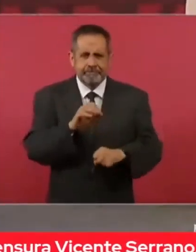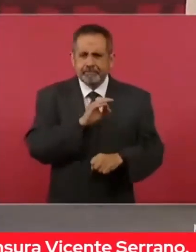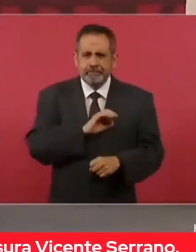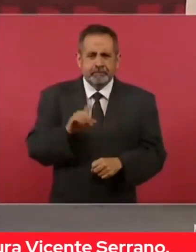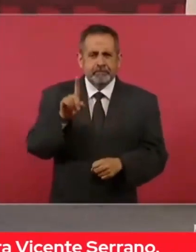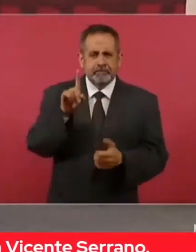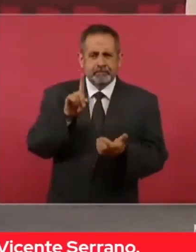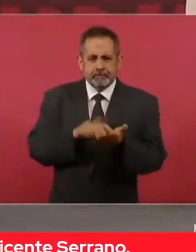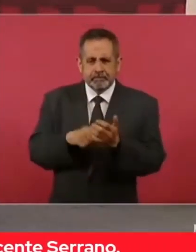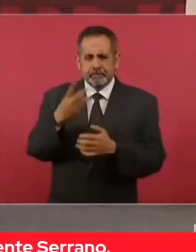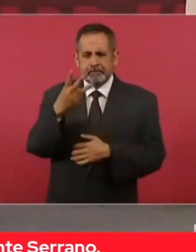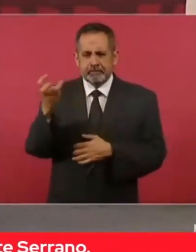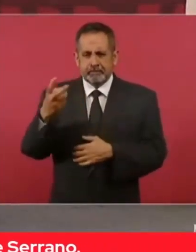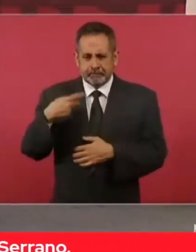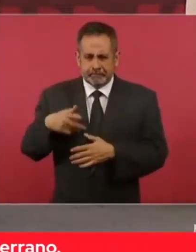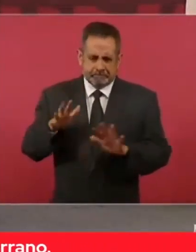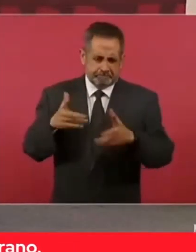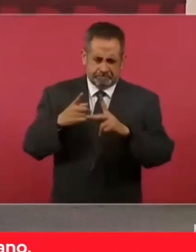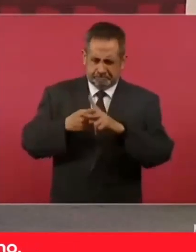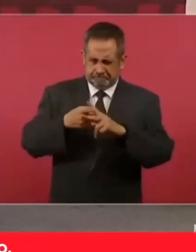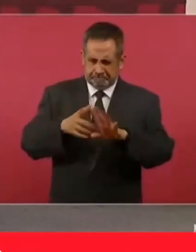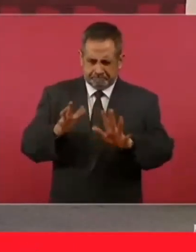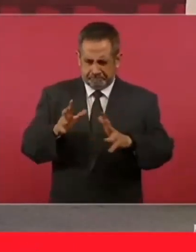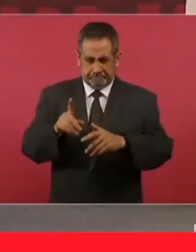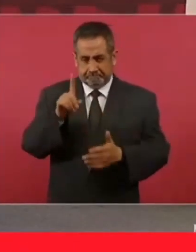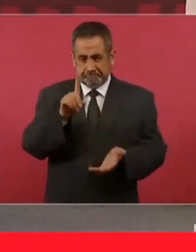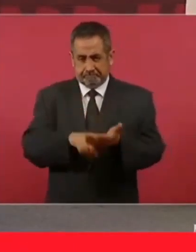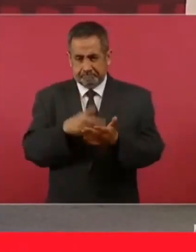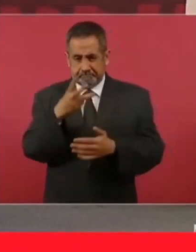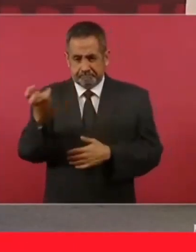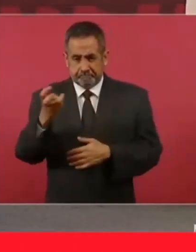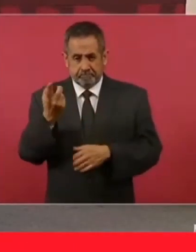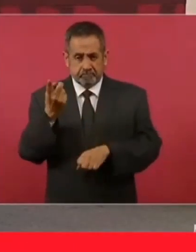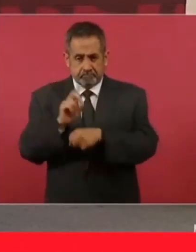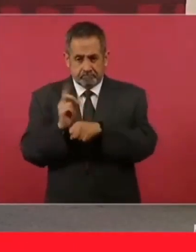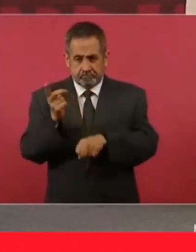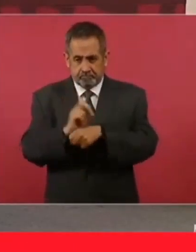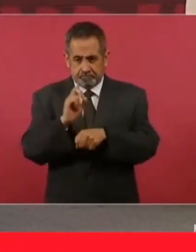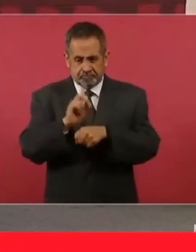presuntos delincuentes en promedio al día